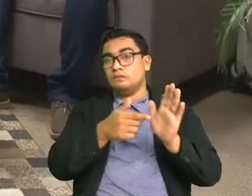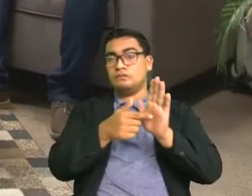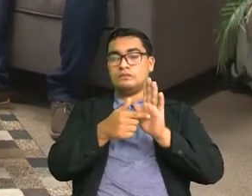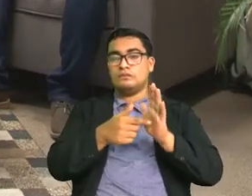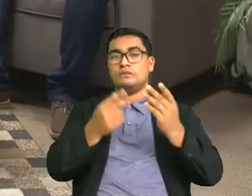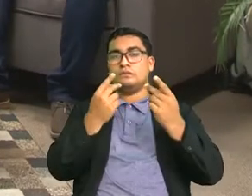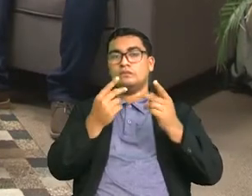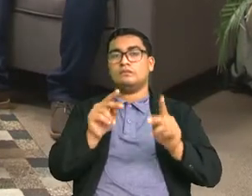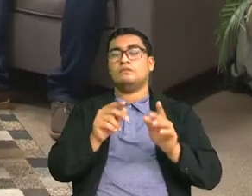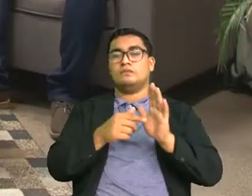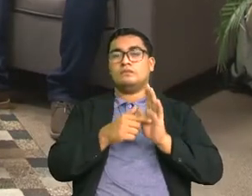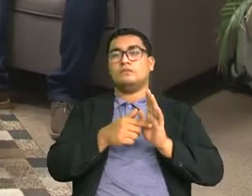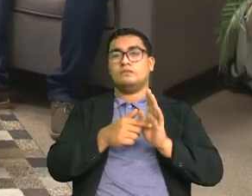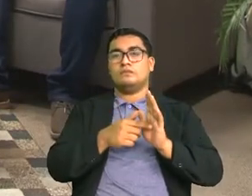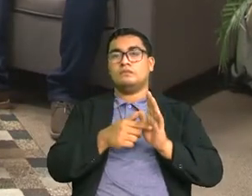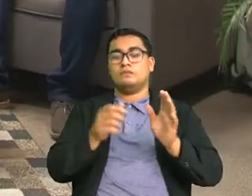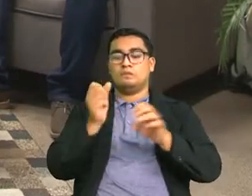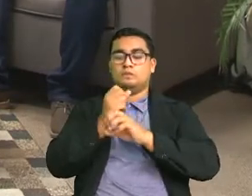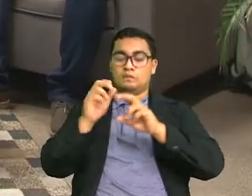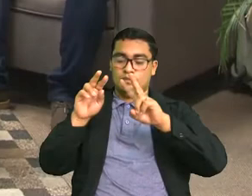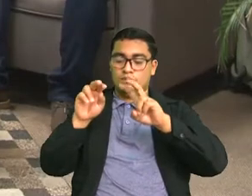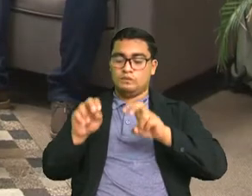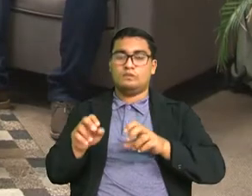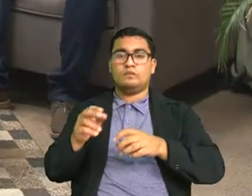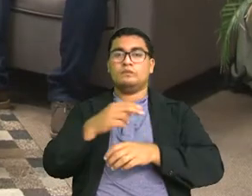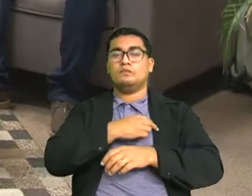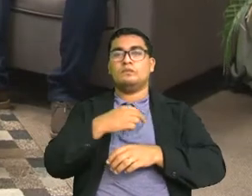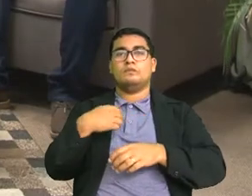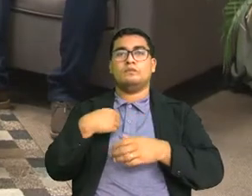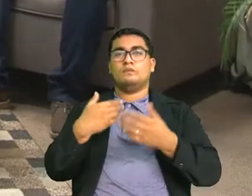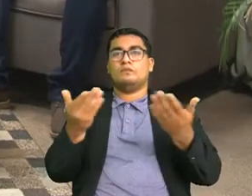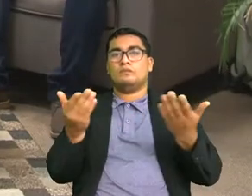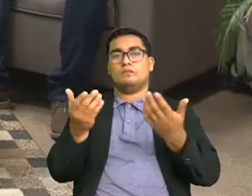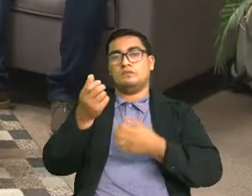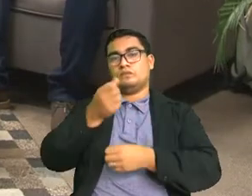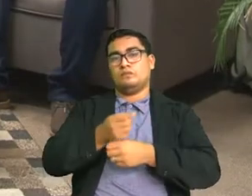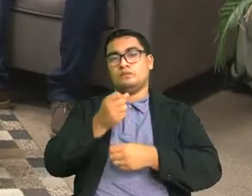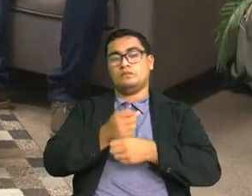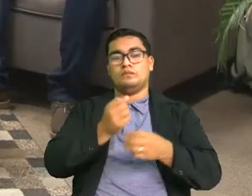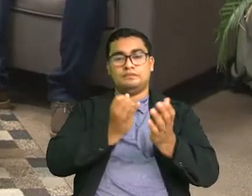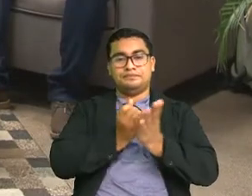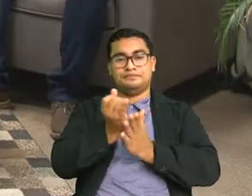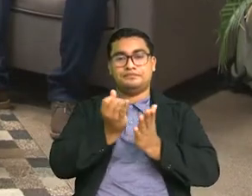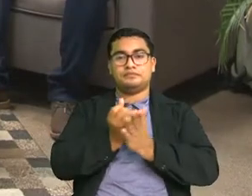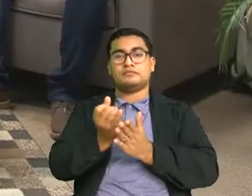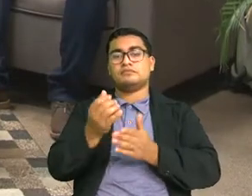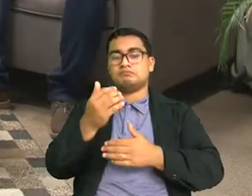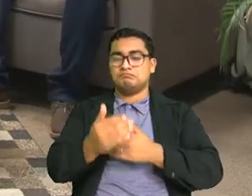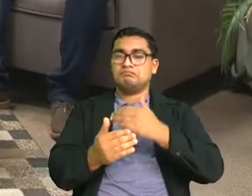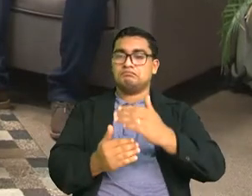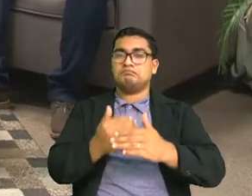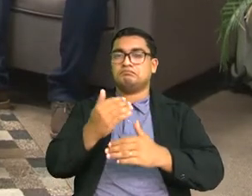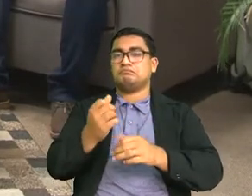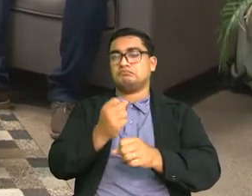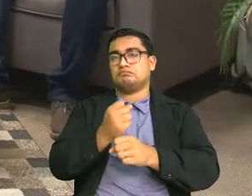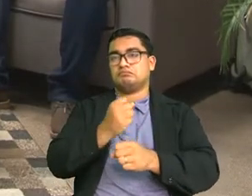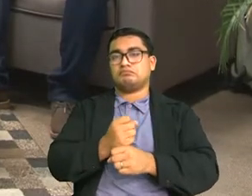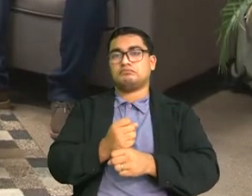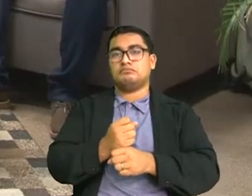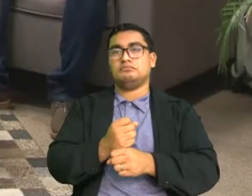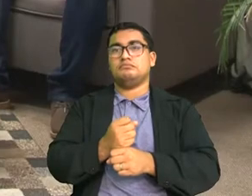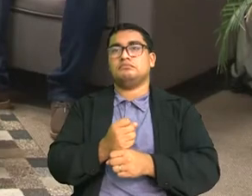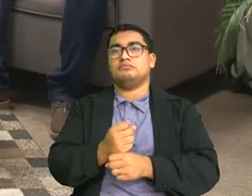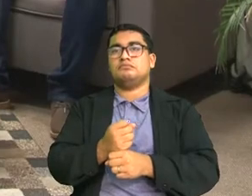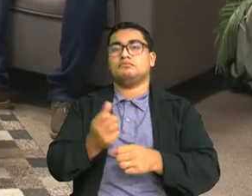el laboratorio no lo identifica ese rol nuestro como institución hacer esa investigación y hemos venido trabajando por ejemplo desde laboratory